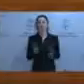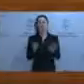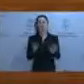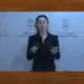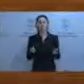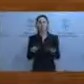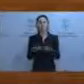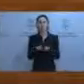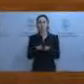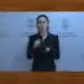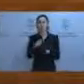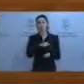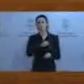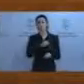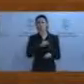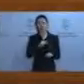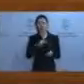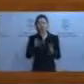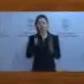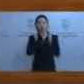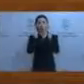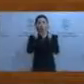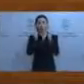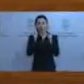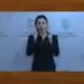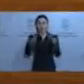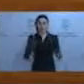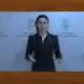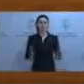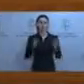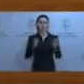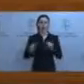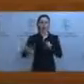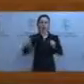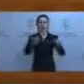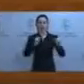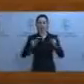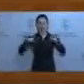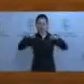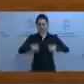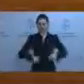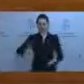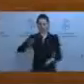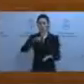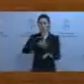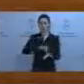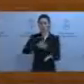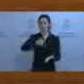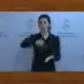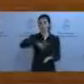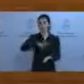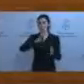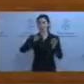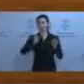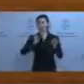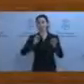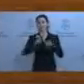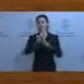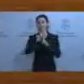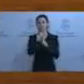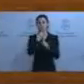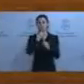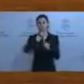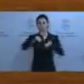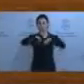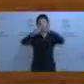hasta en los medios a nivel nacional. Pero bueno, en los múltiples y variados debates que aquí hemos traído al respecto y liderado sobre la situación de los hospitales de las Salas,